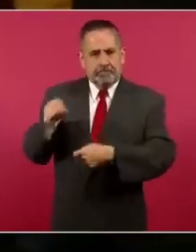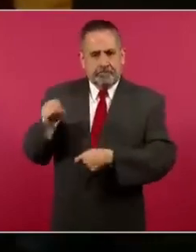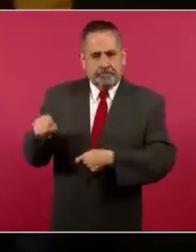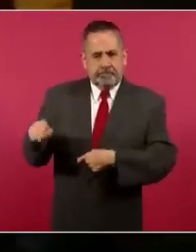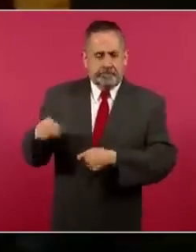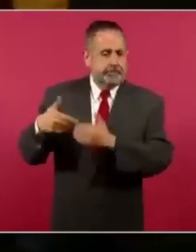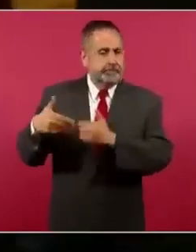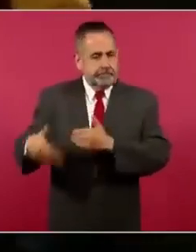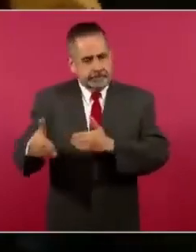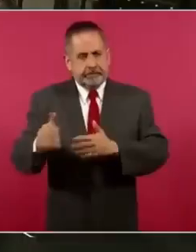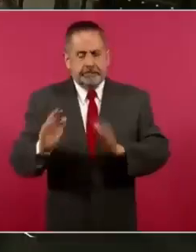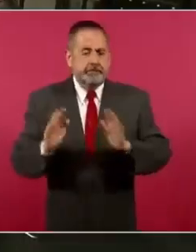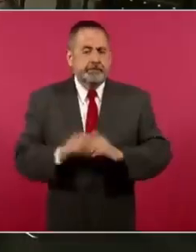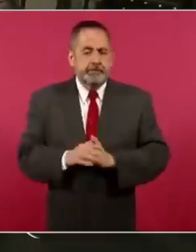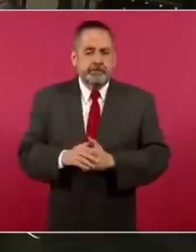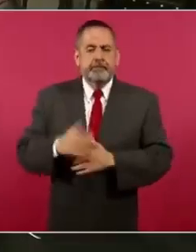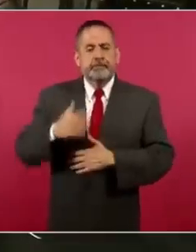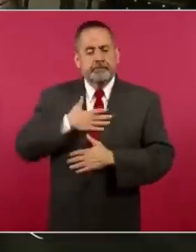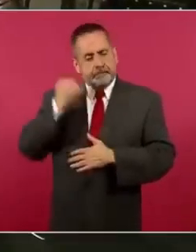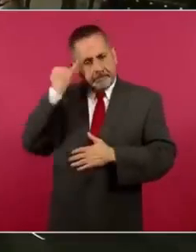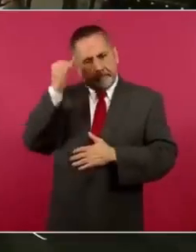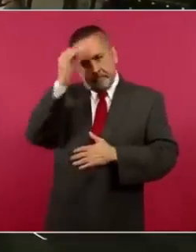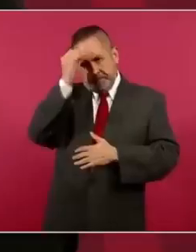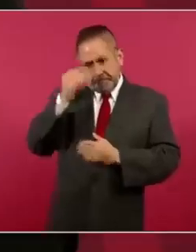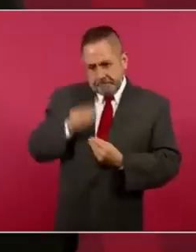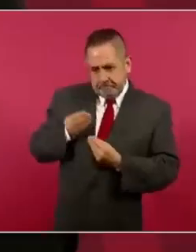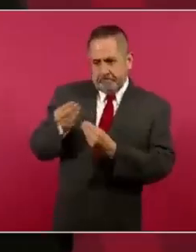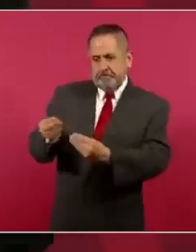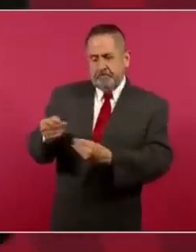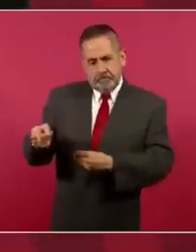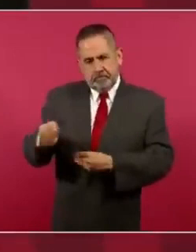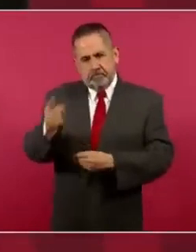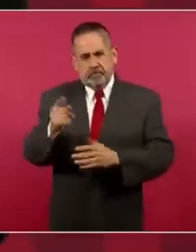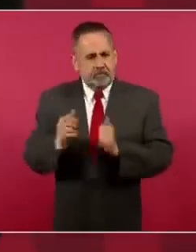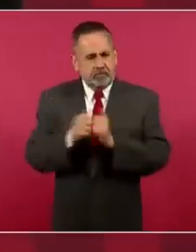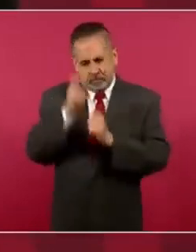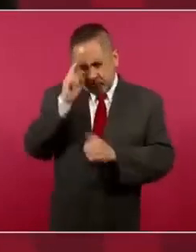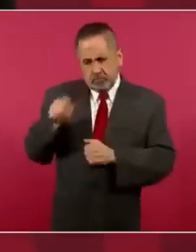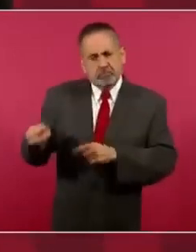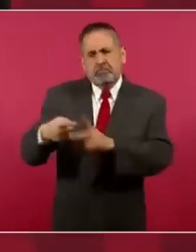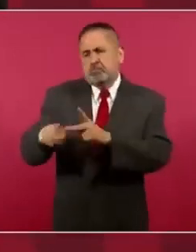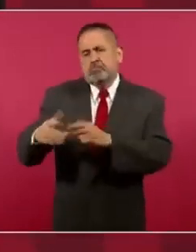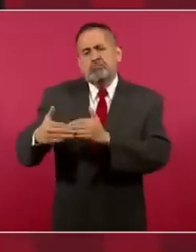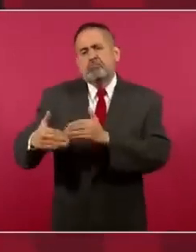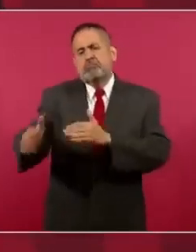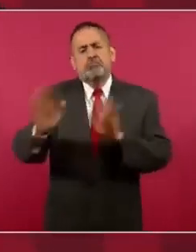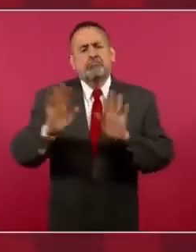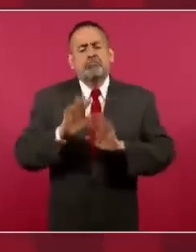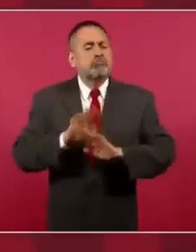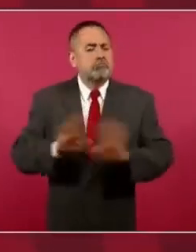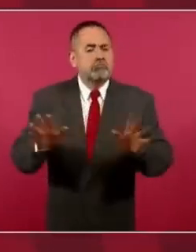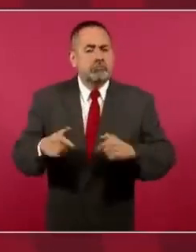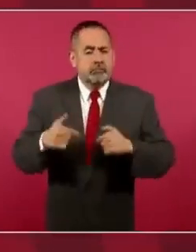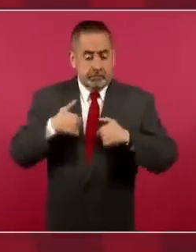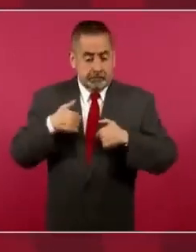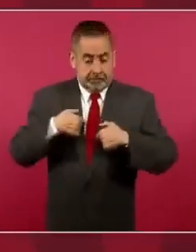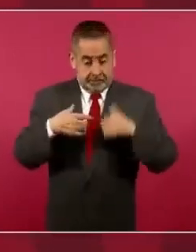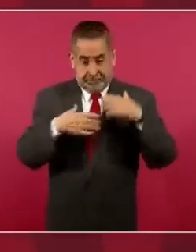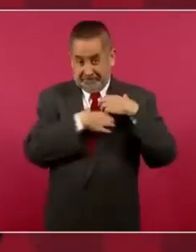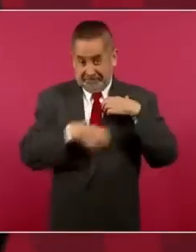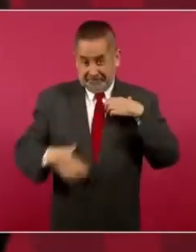¿Sí? Y este es mi punto de vista. Con todo respeto, porque yo